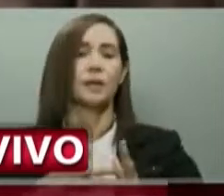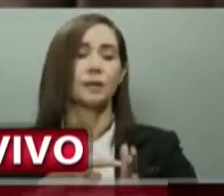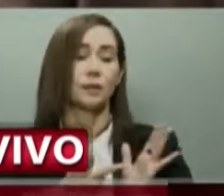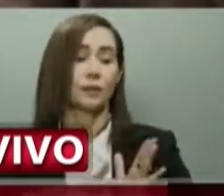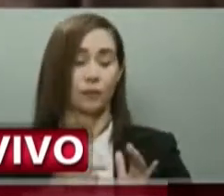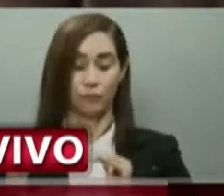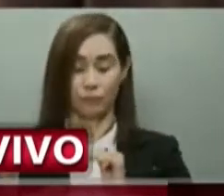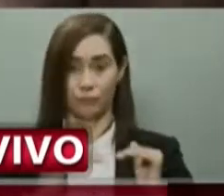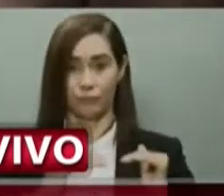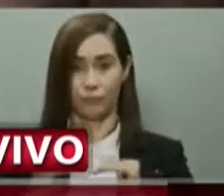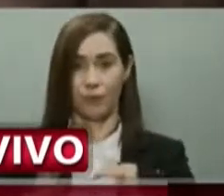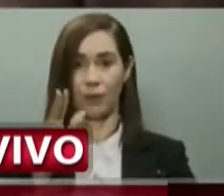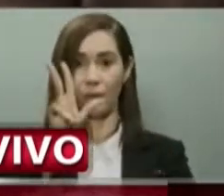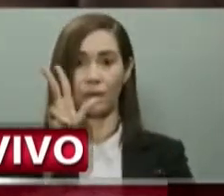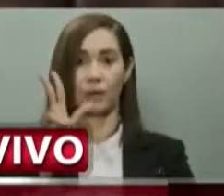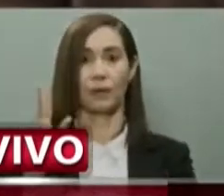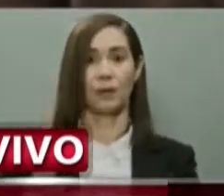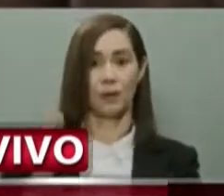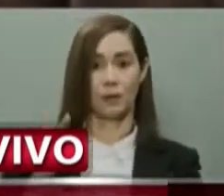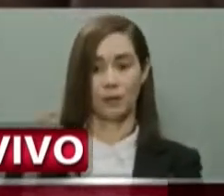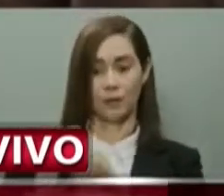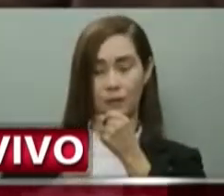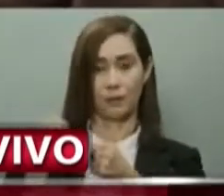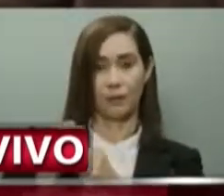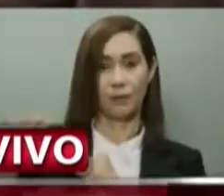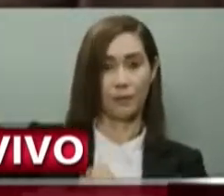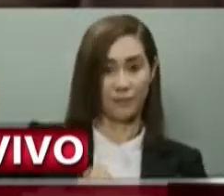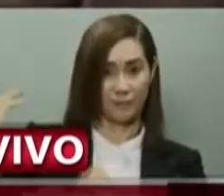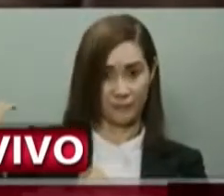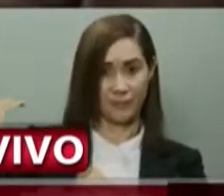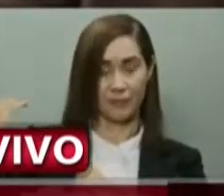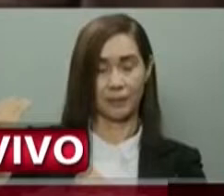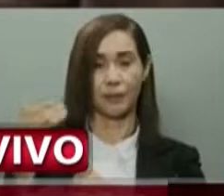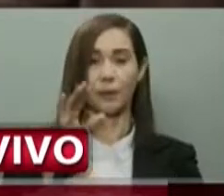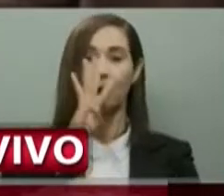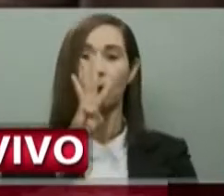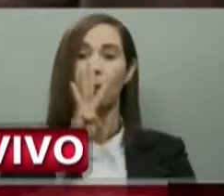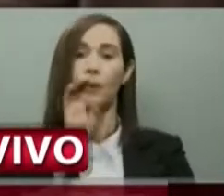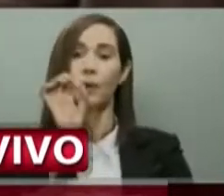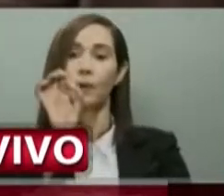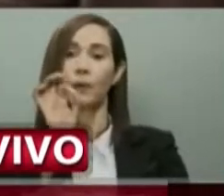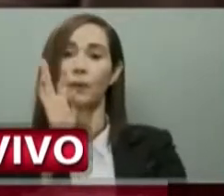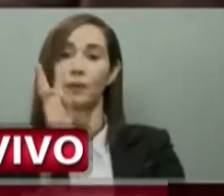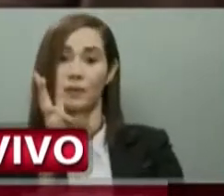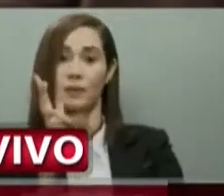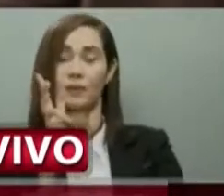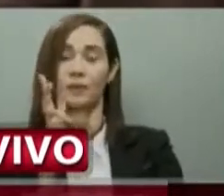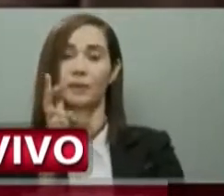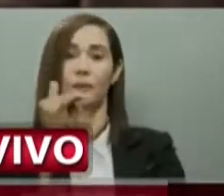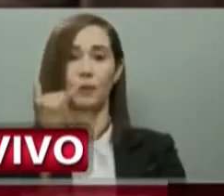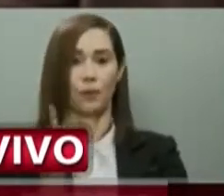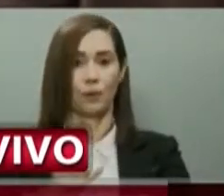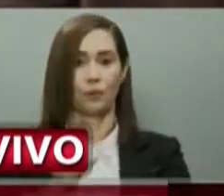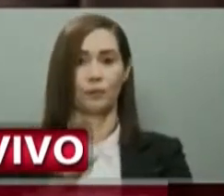comparado con el 3 de noviembre del año pasado, cuando teníamos 4.6, hoy